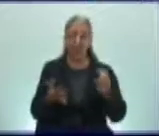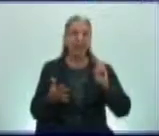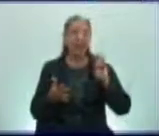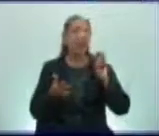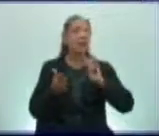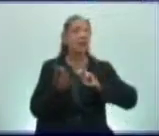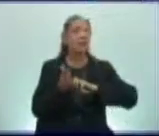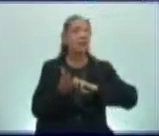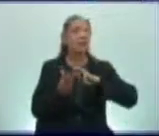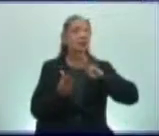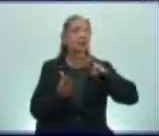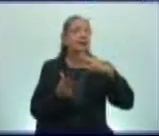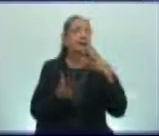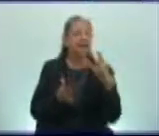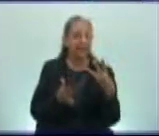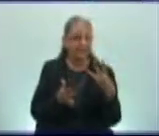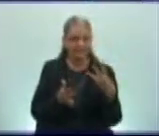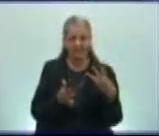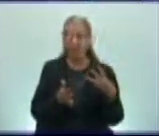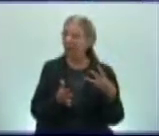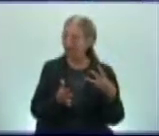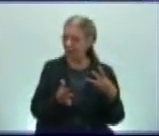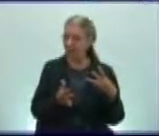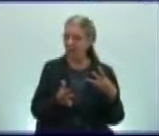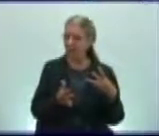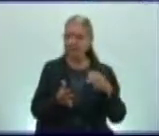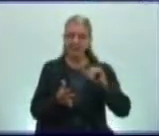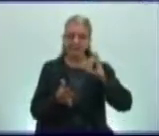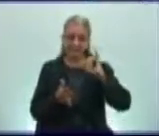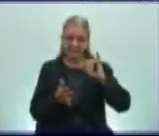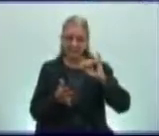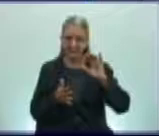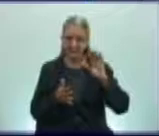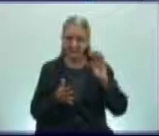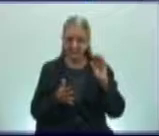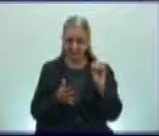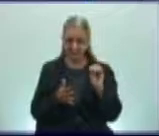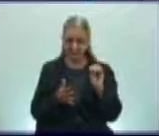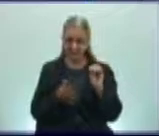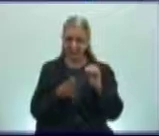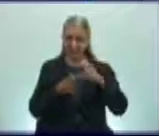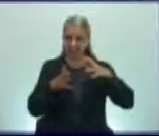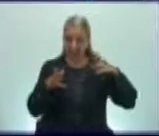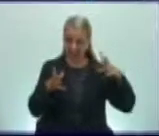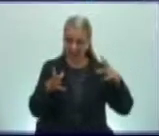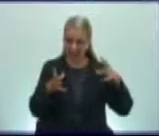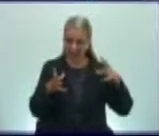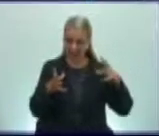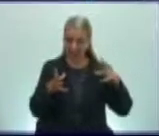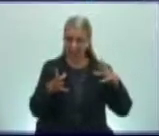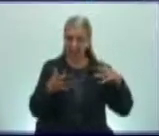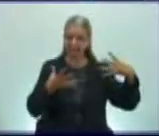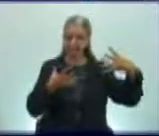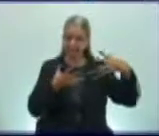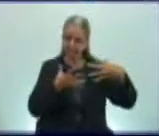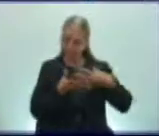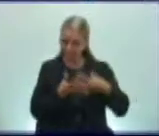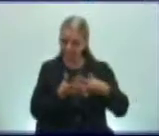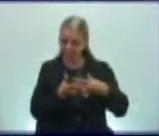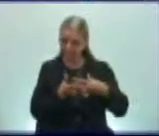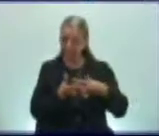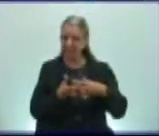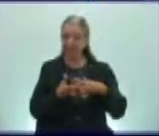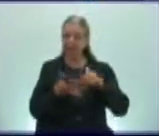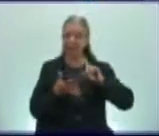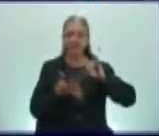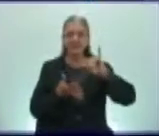la cantidad de vueltas que darán las ruedas grandes, porque existe una relación entre